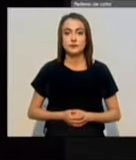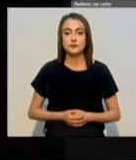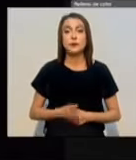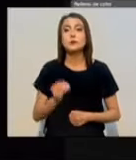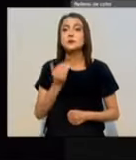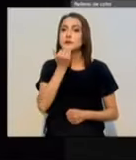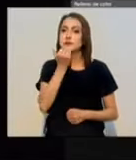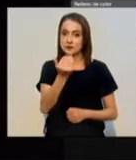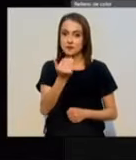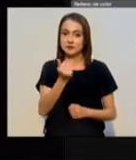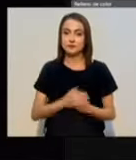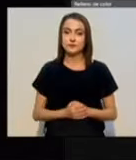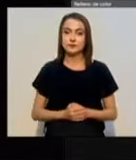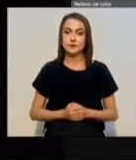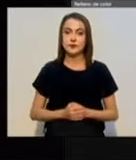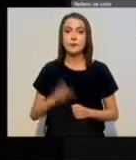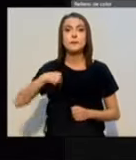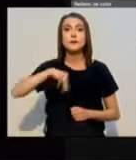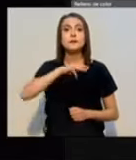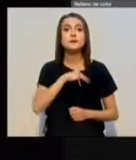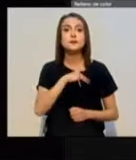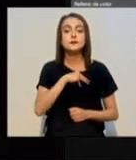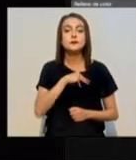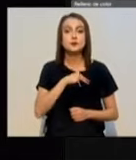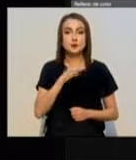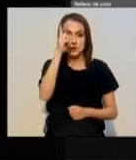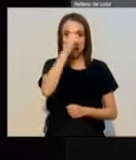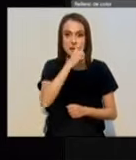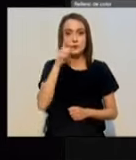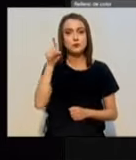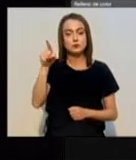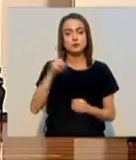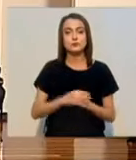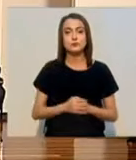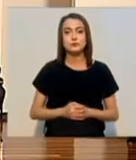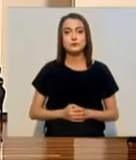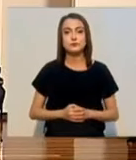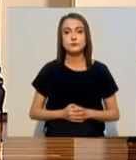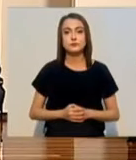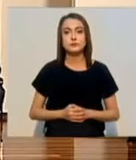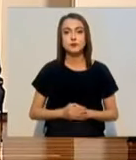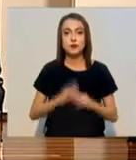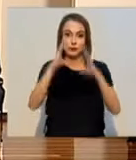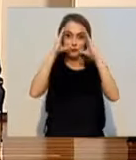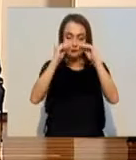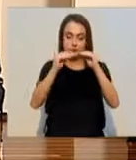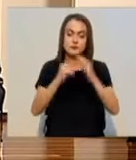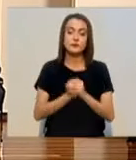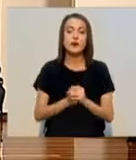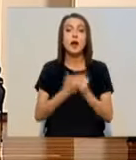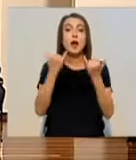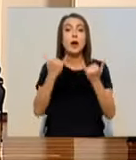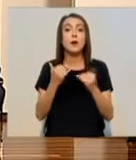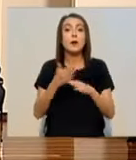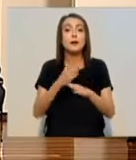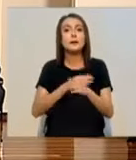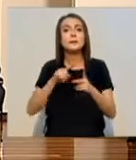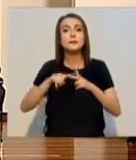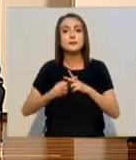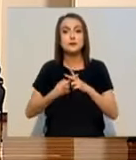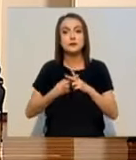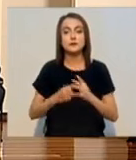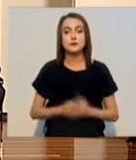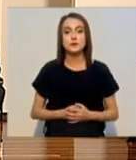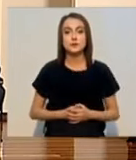Bien, muchísimas gracias al ministro Daniel Salas por su exposición. Antes de continuar con